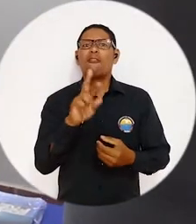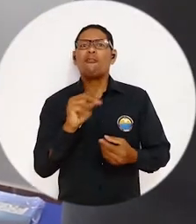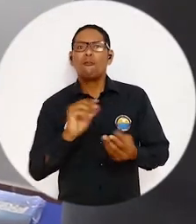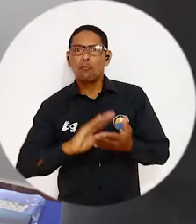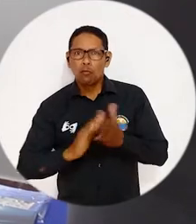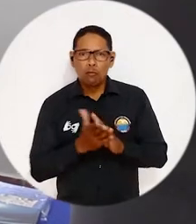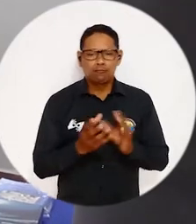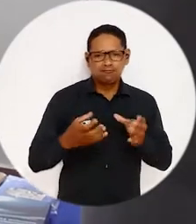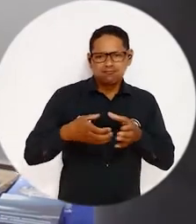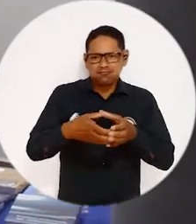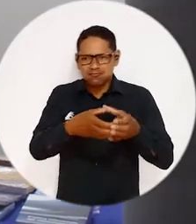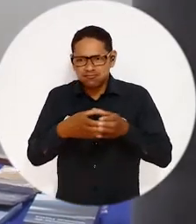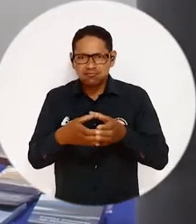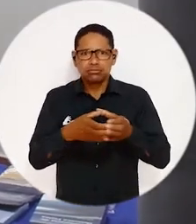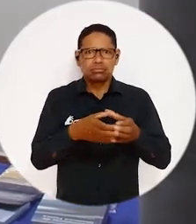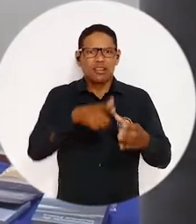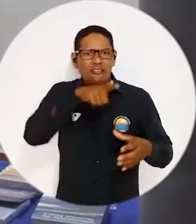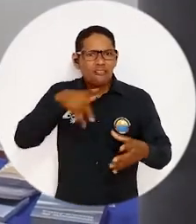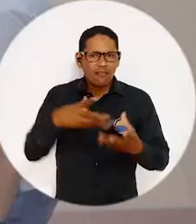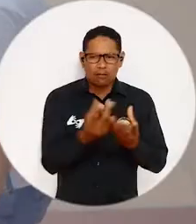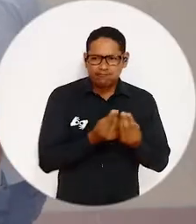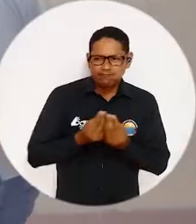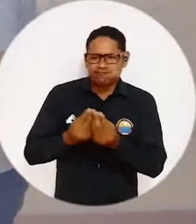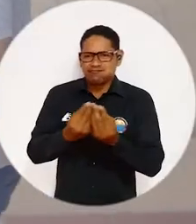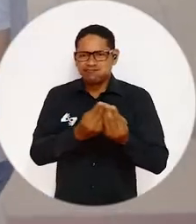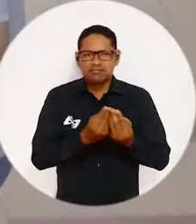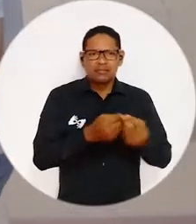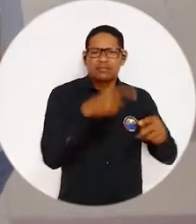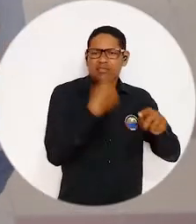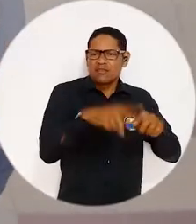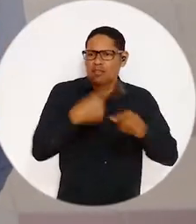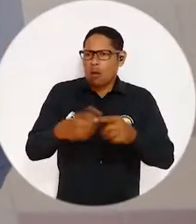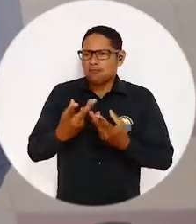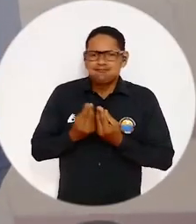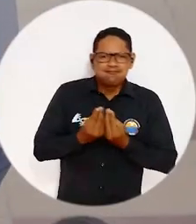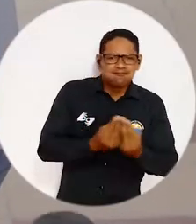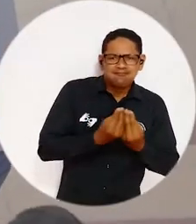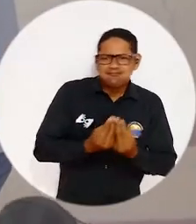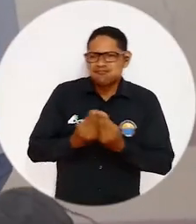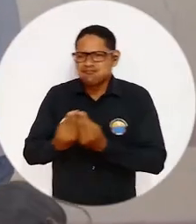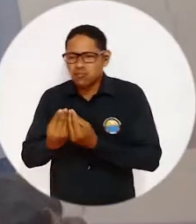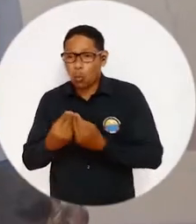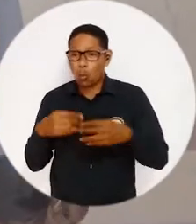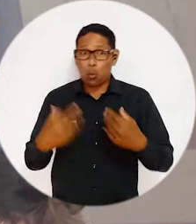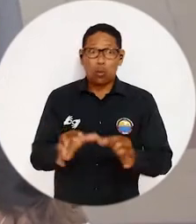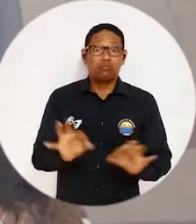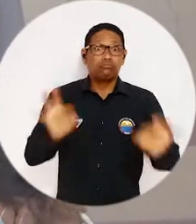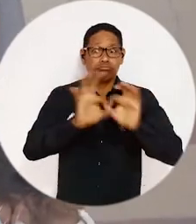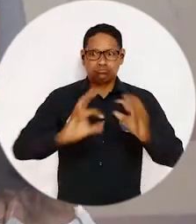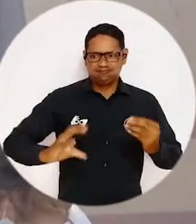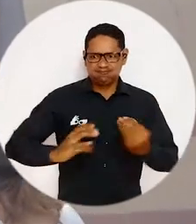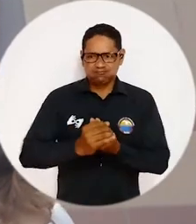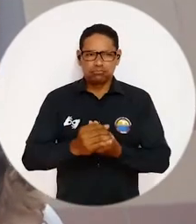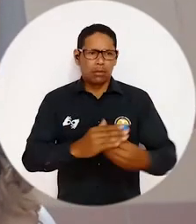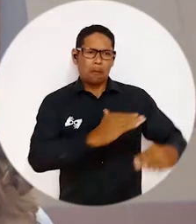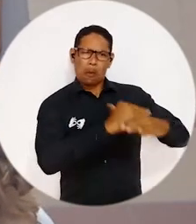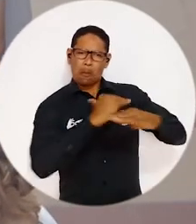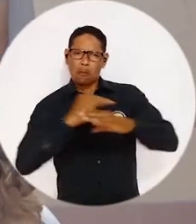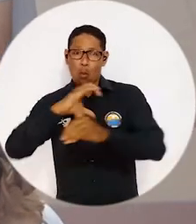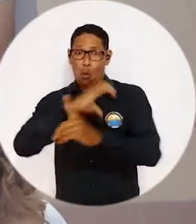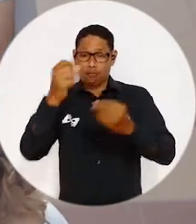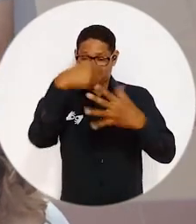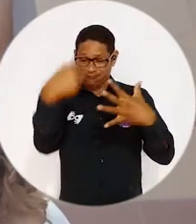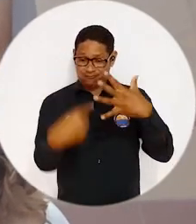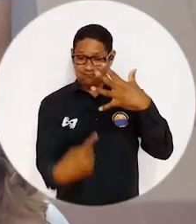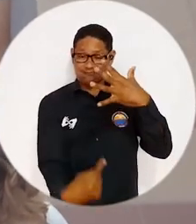consejos comunitarios afro, asociaciones campesinas, consejos comunitarios de todo tipo, quien se ha visto reflejado en la inclusión,